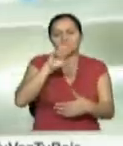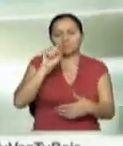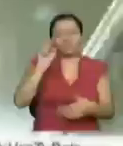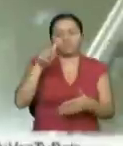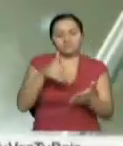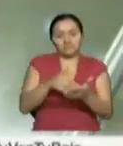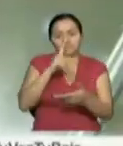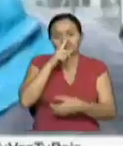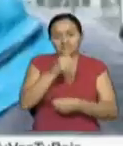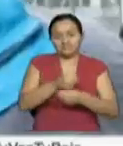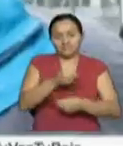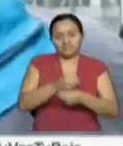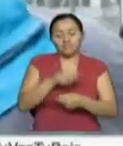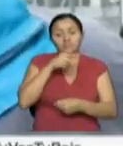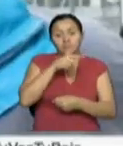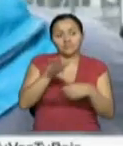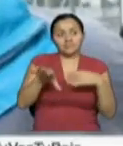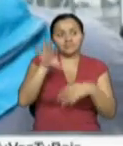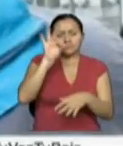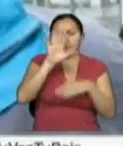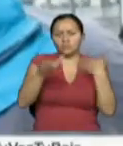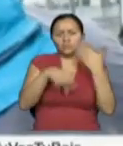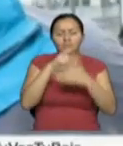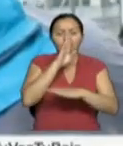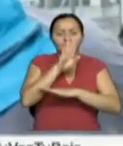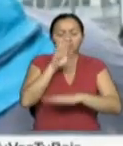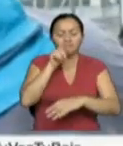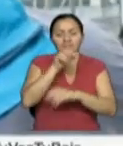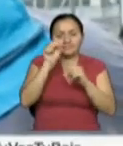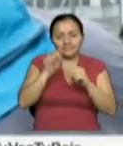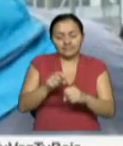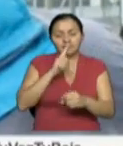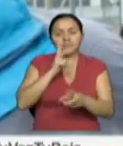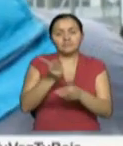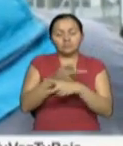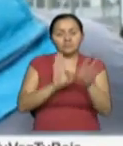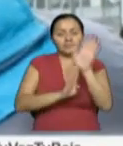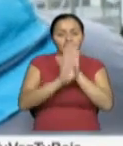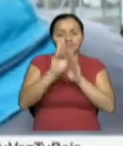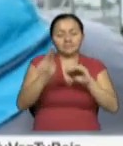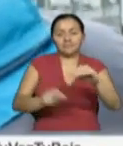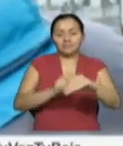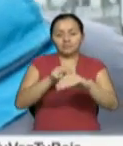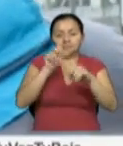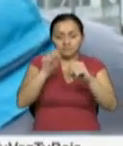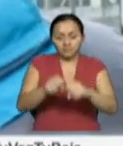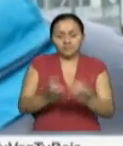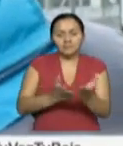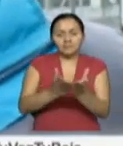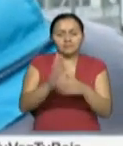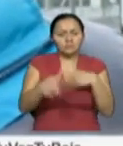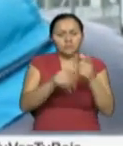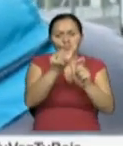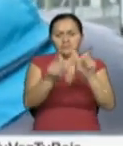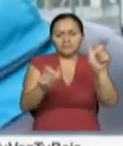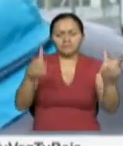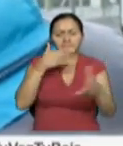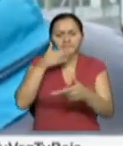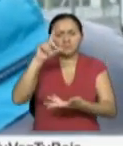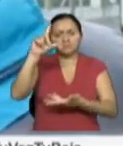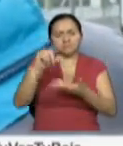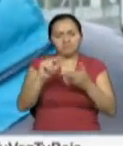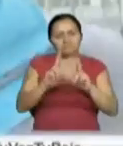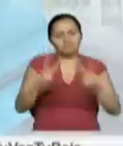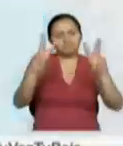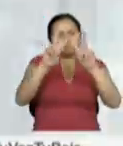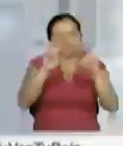mil empleos. Farma está completamente comprometida con la productividad a nivel nacional para poder dar mejor servicio a la gente, poder reducir costos y que haya